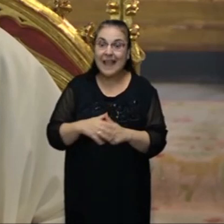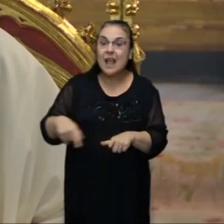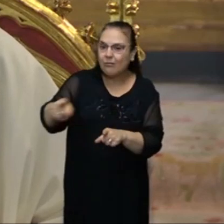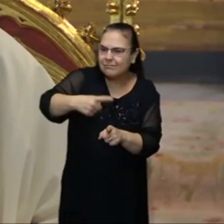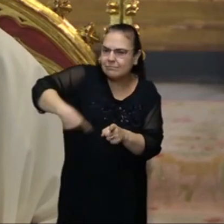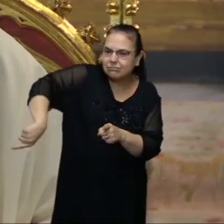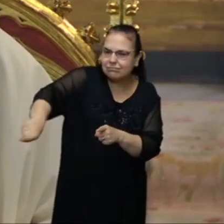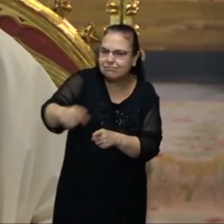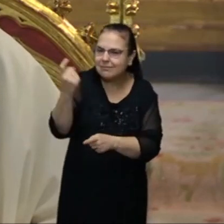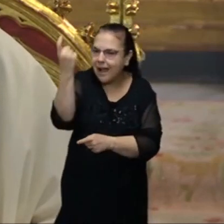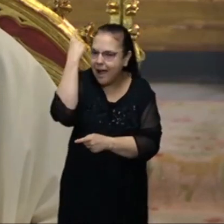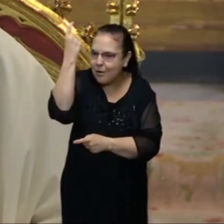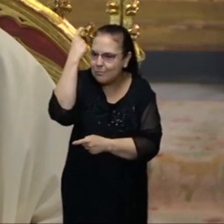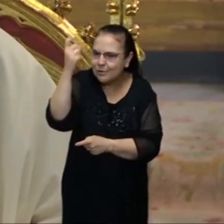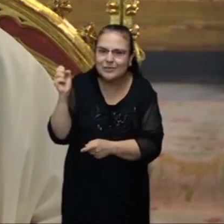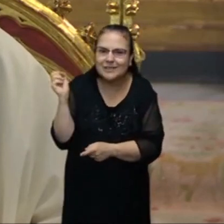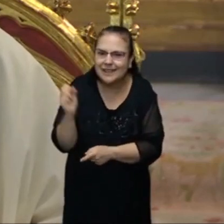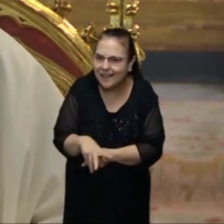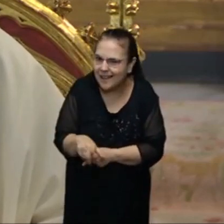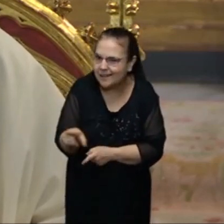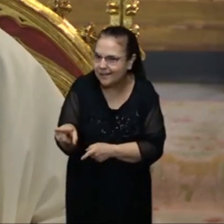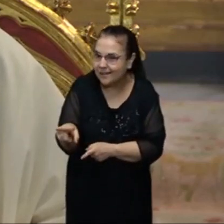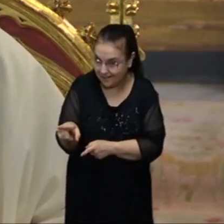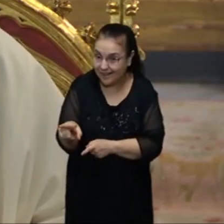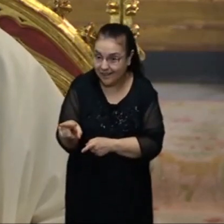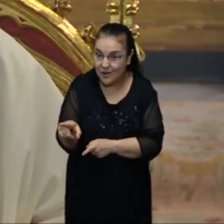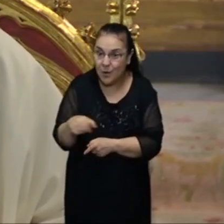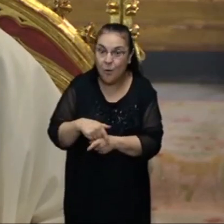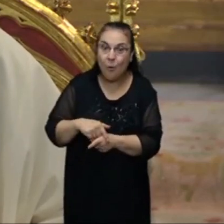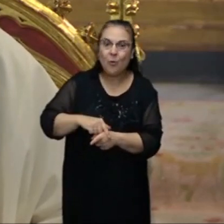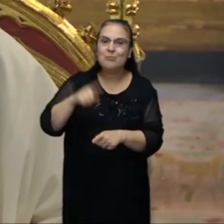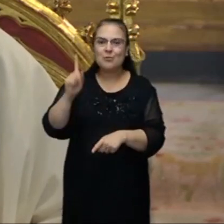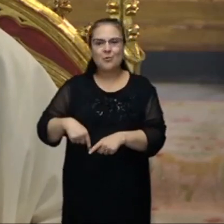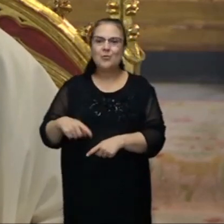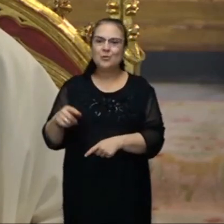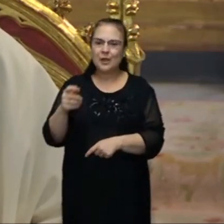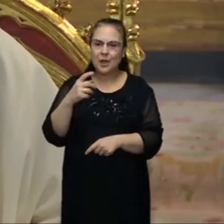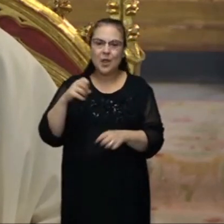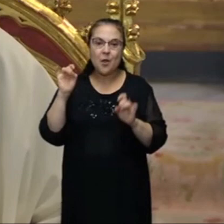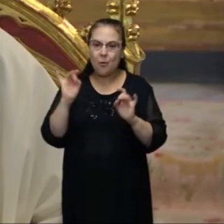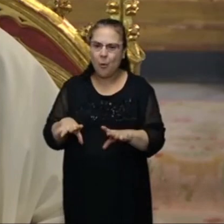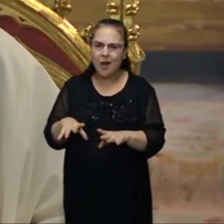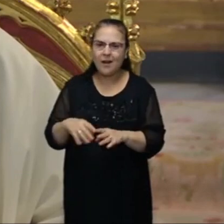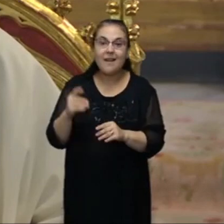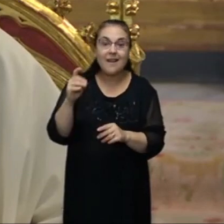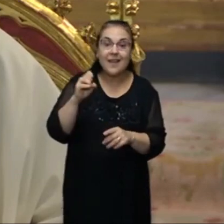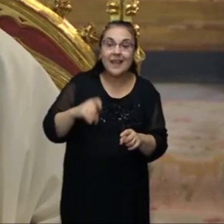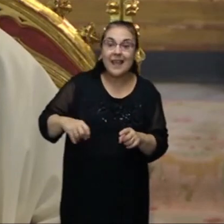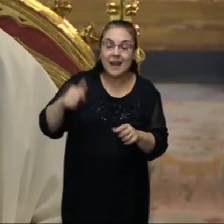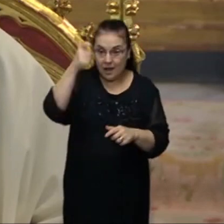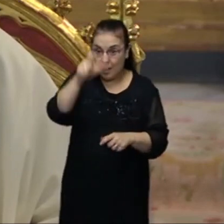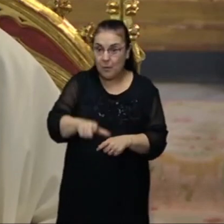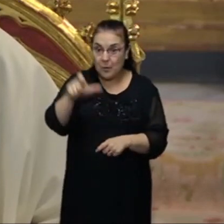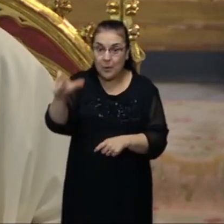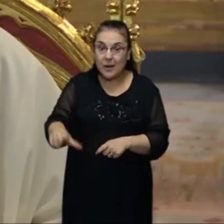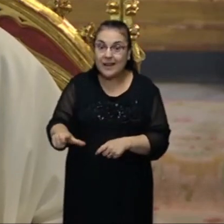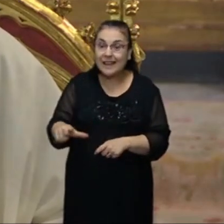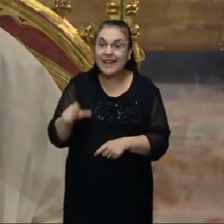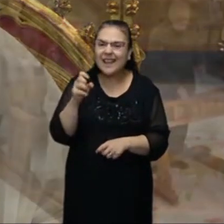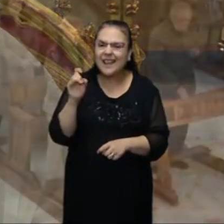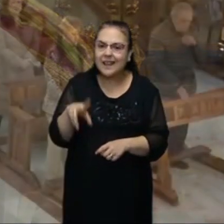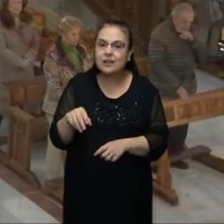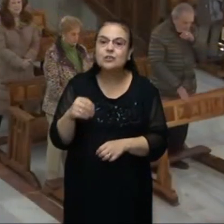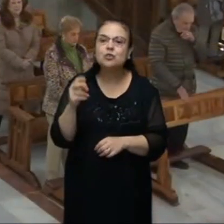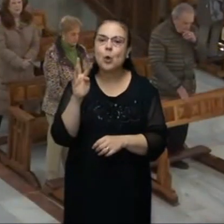a alguien que será una gran antorcha también como Domingo y como él en la humanidad, que fue Tomás de